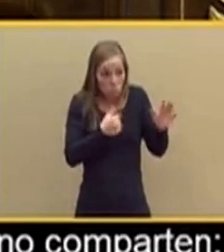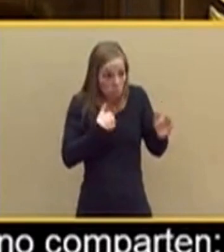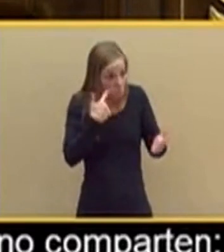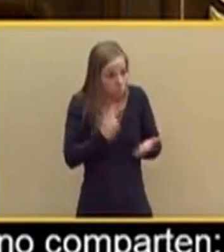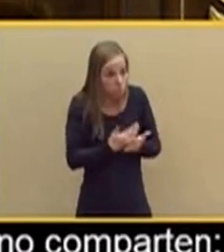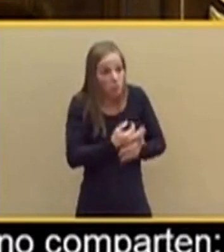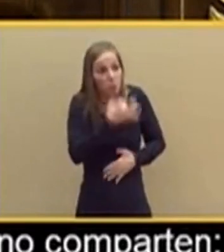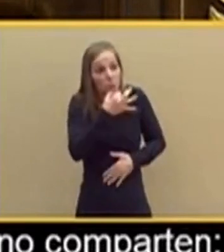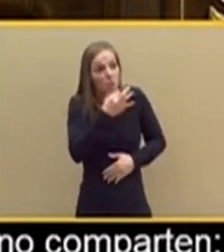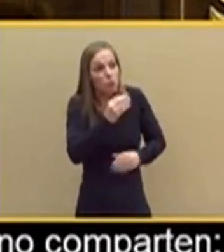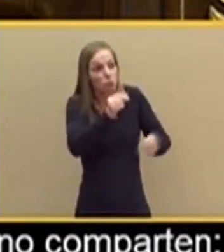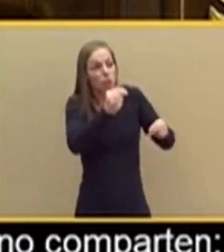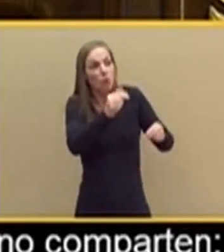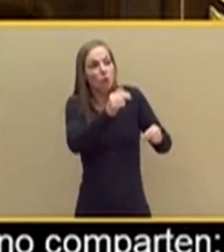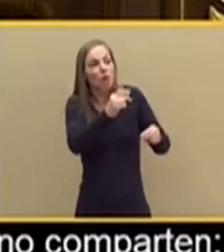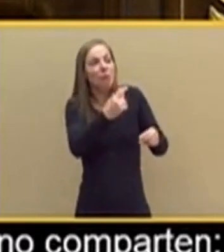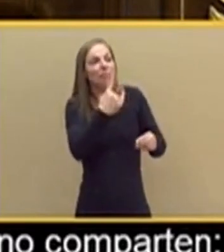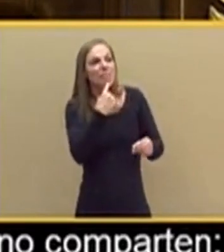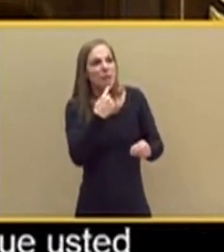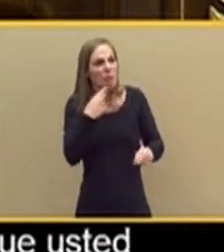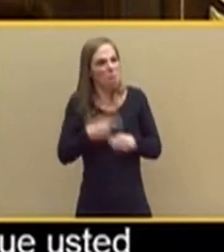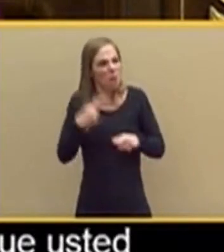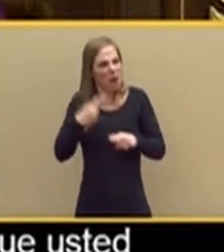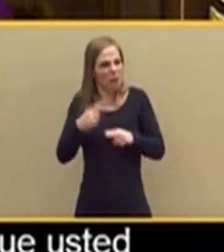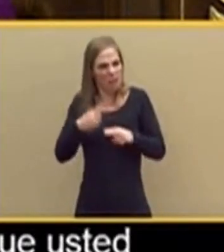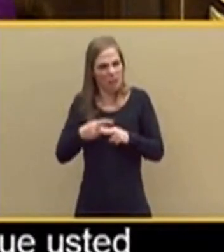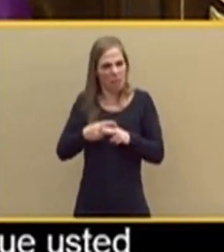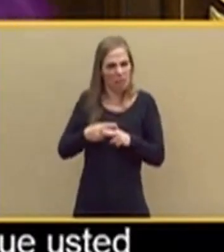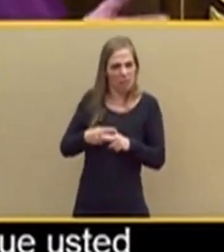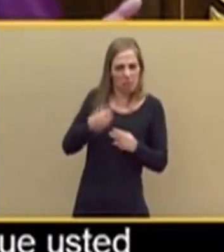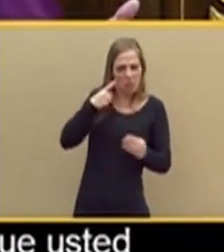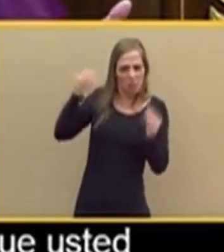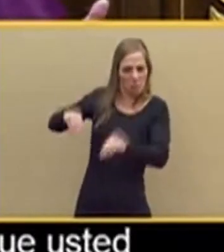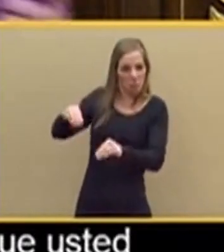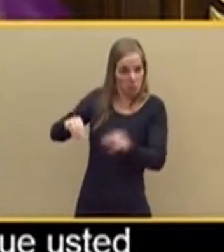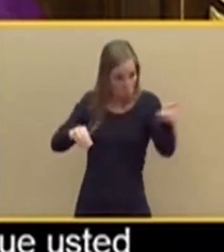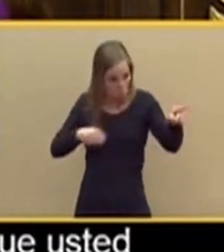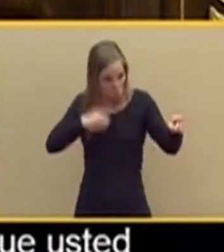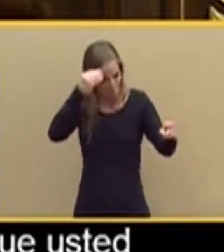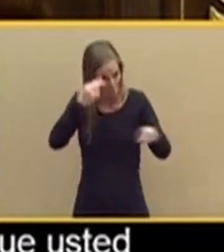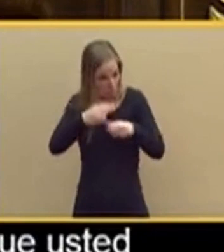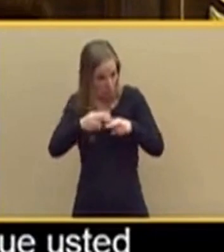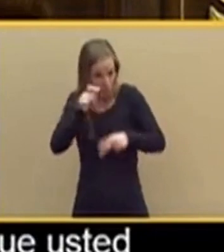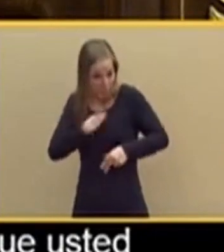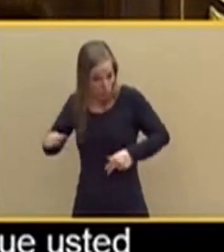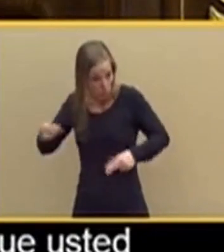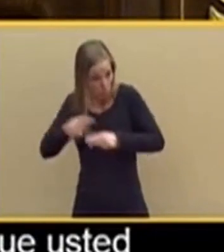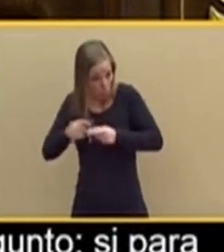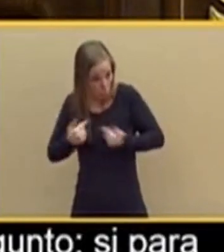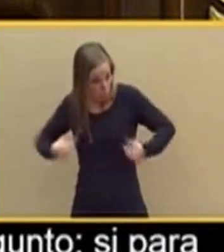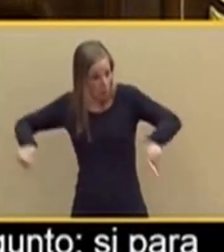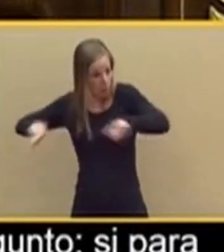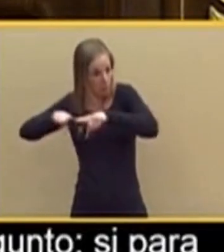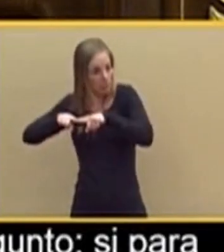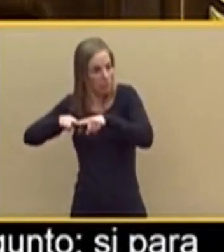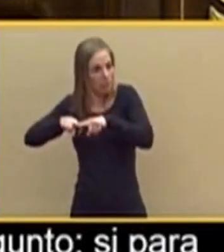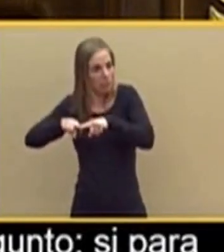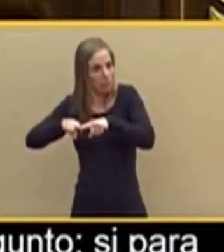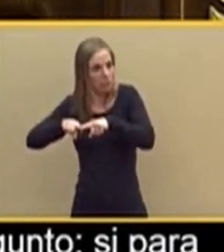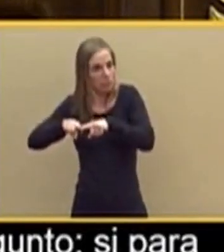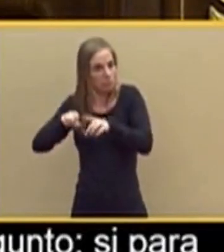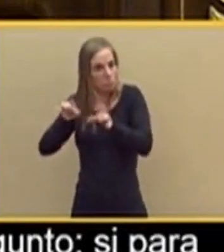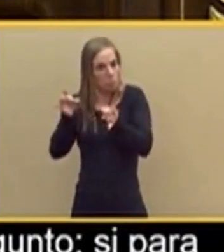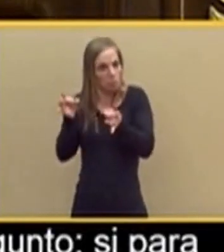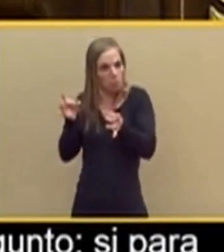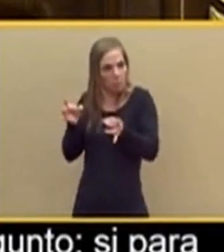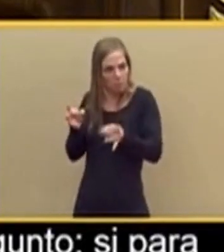la política. Y yo me pregunto, si para ustedes la política, los políticos, ¿no?, es algo tan evitable,